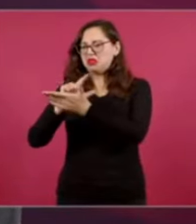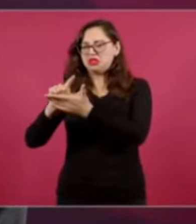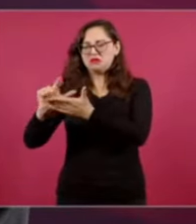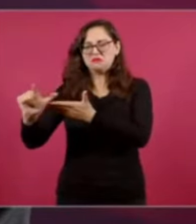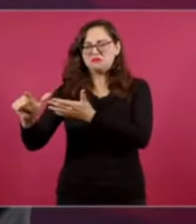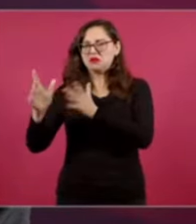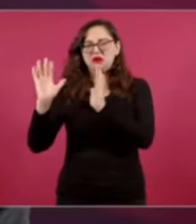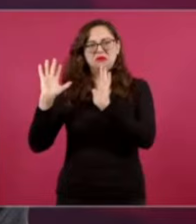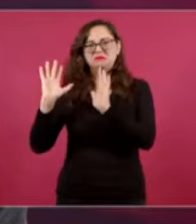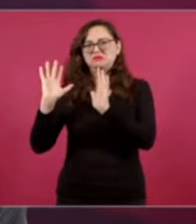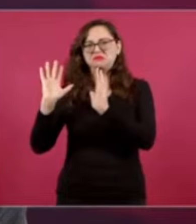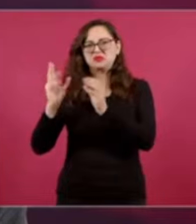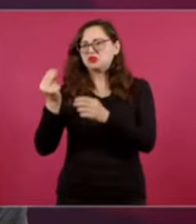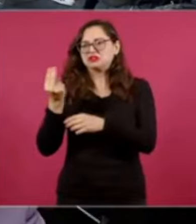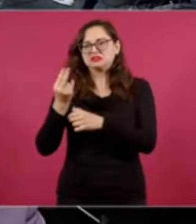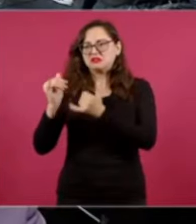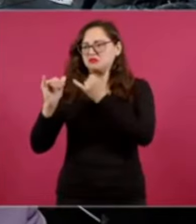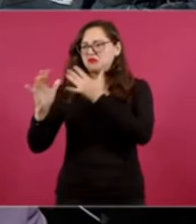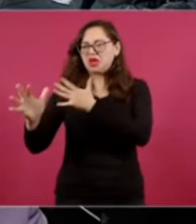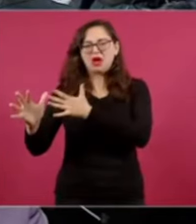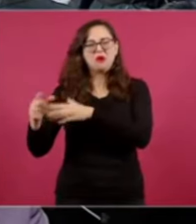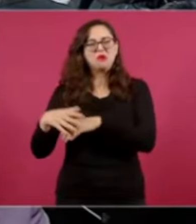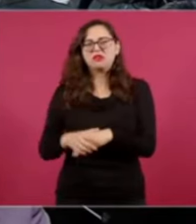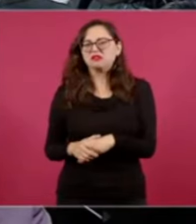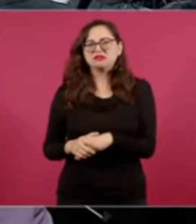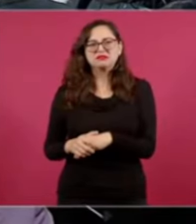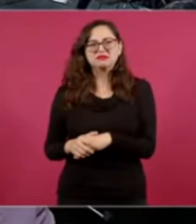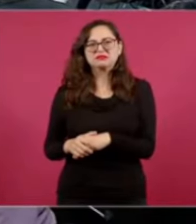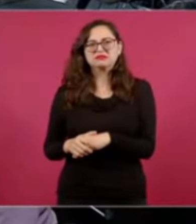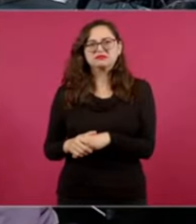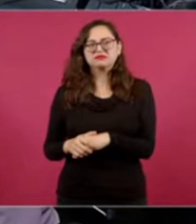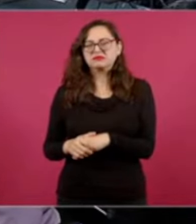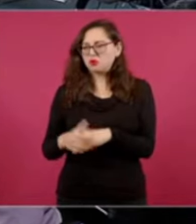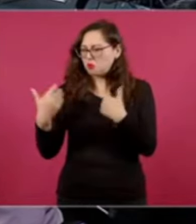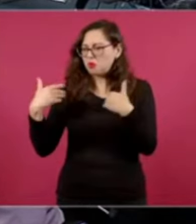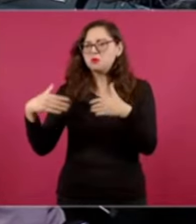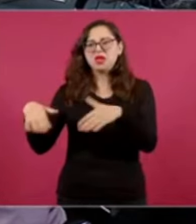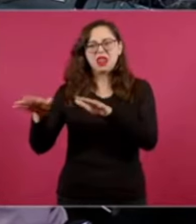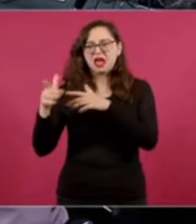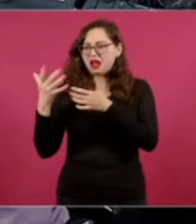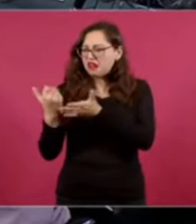Pero no, es lo mismo de ahora.